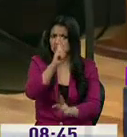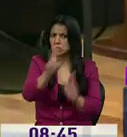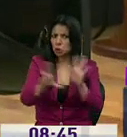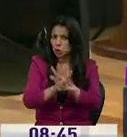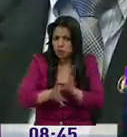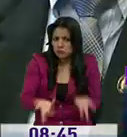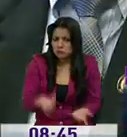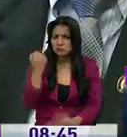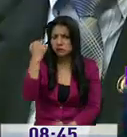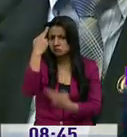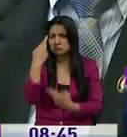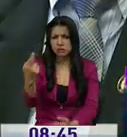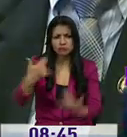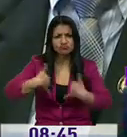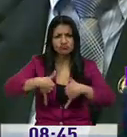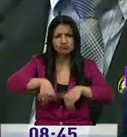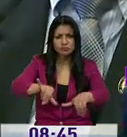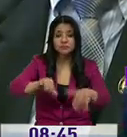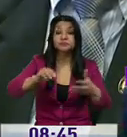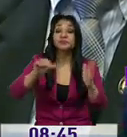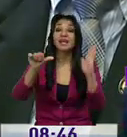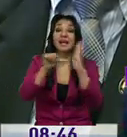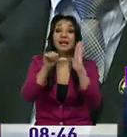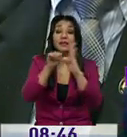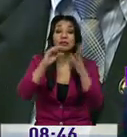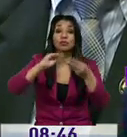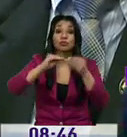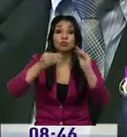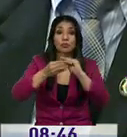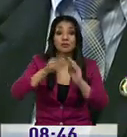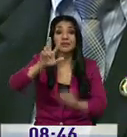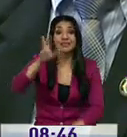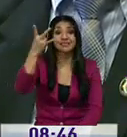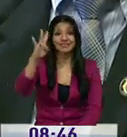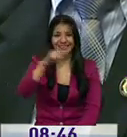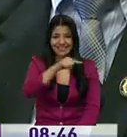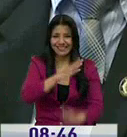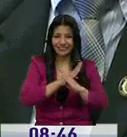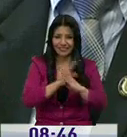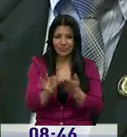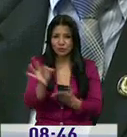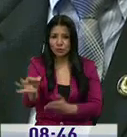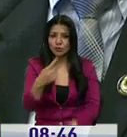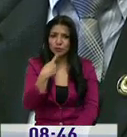ningún derecho. El 317 al cual alega la Defensoría del Pueblo es claro,